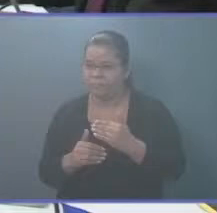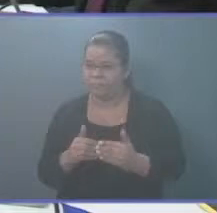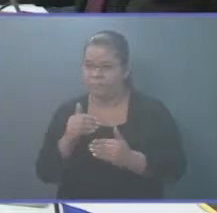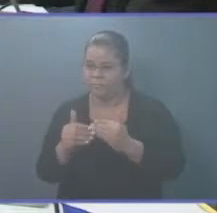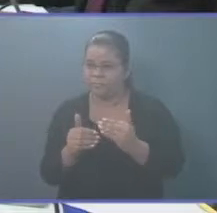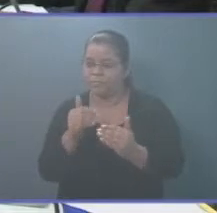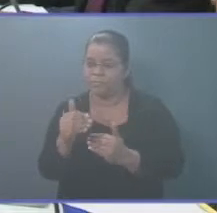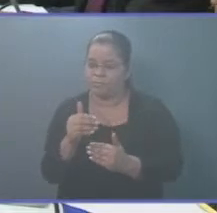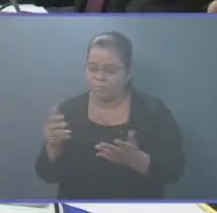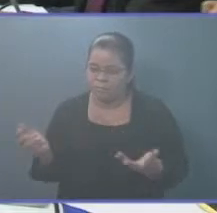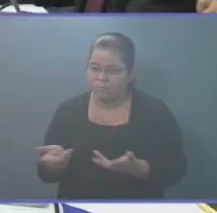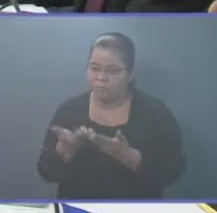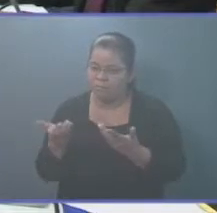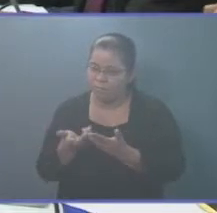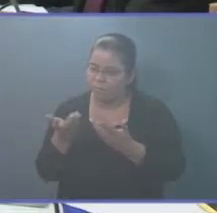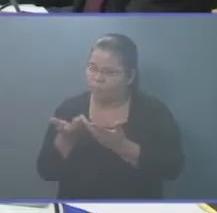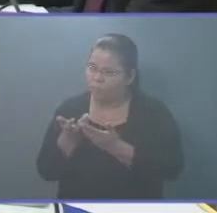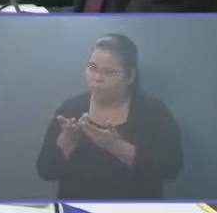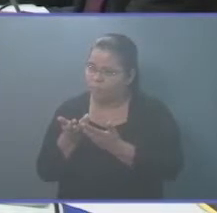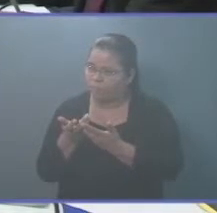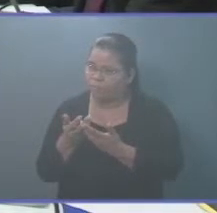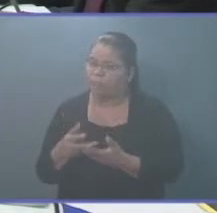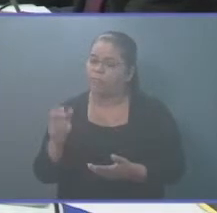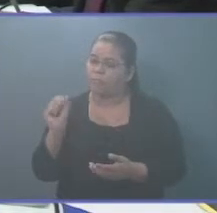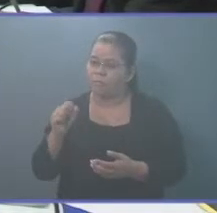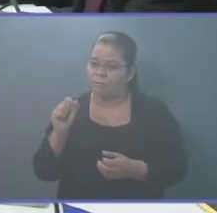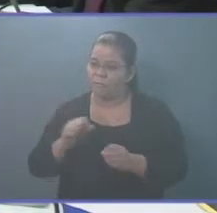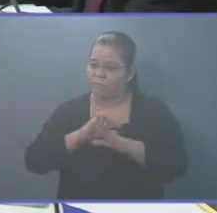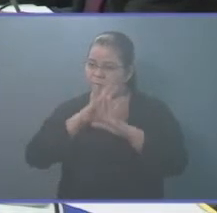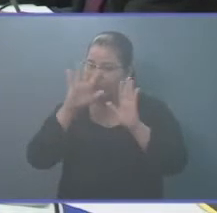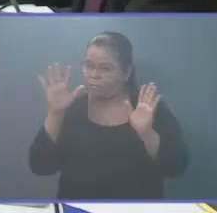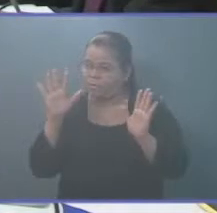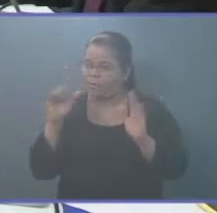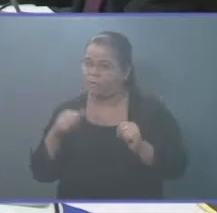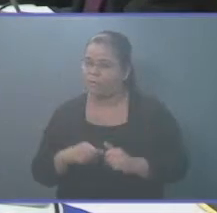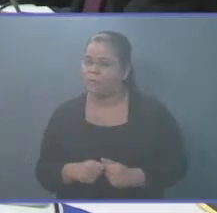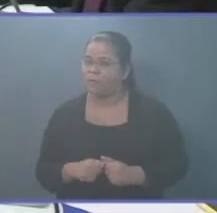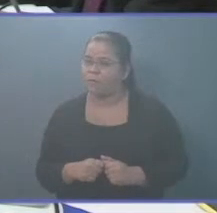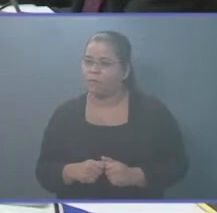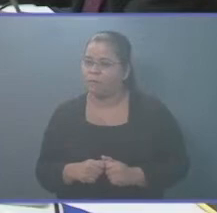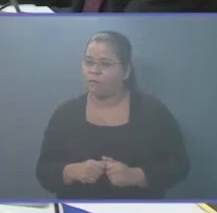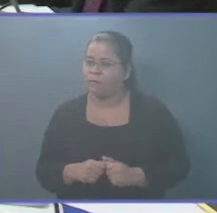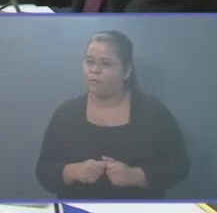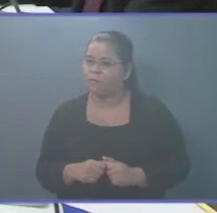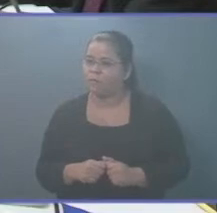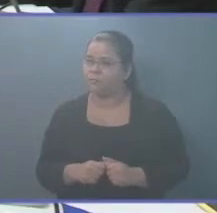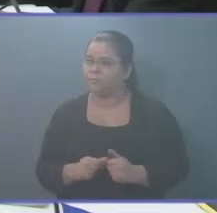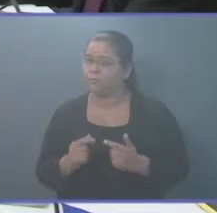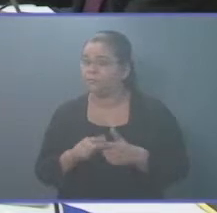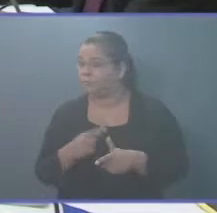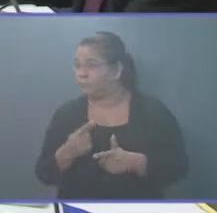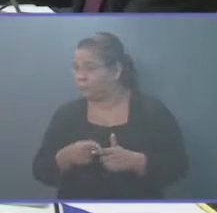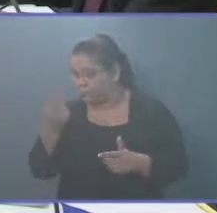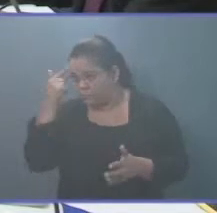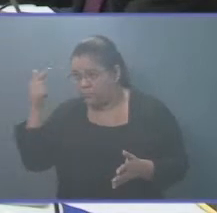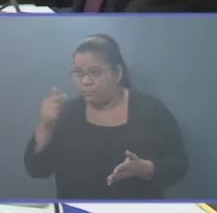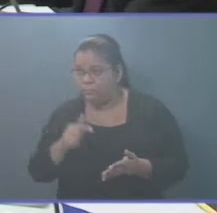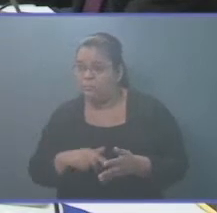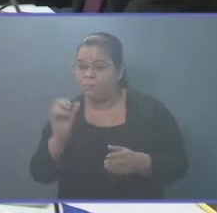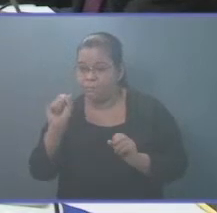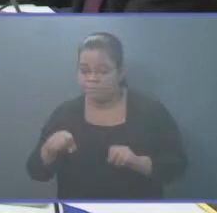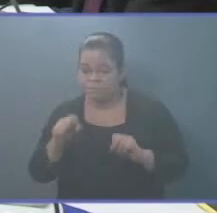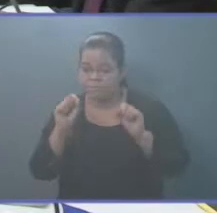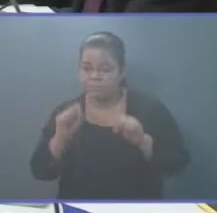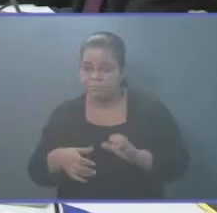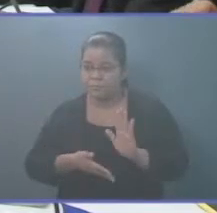diligencias de investigación, Durante el desarrollo dentro de las diligencias, el fiscal durante el desarrollo de